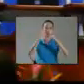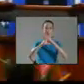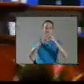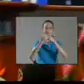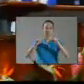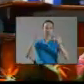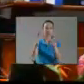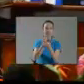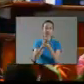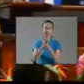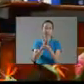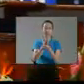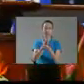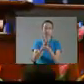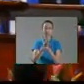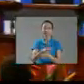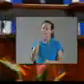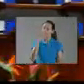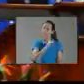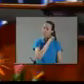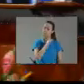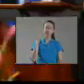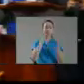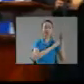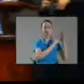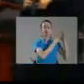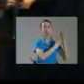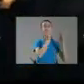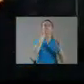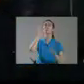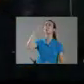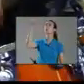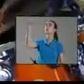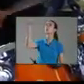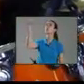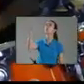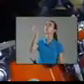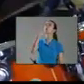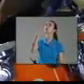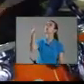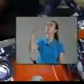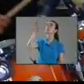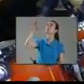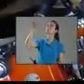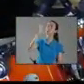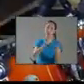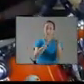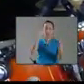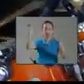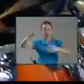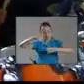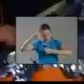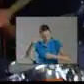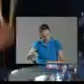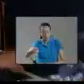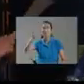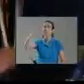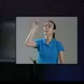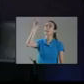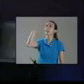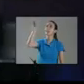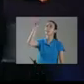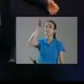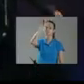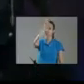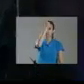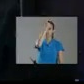Toda la noche sin parar, cantando alabanzas al Señor, diciendo de su gloria y majestad,